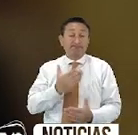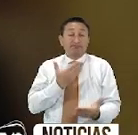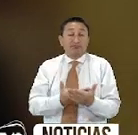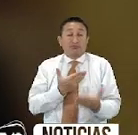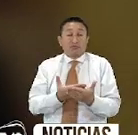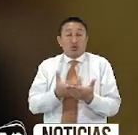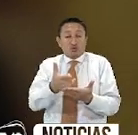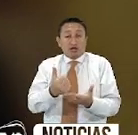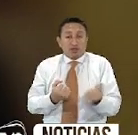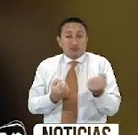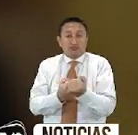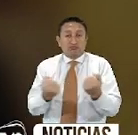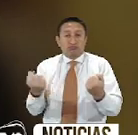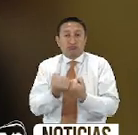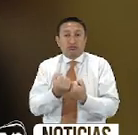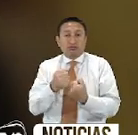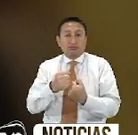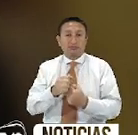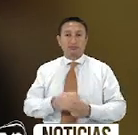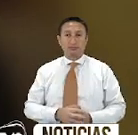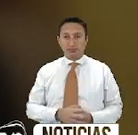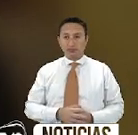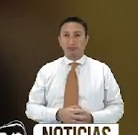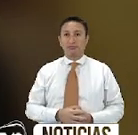trabajar junto a nosotros por el Ecuador.